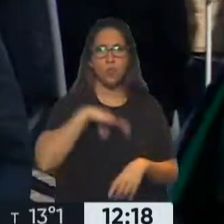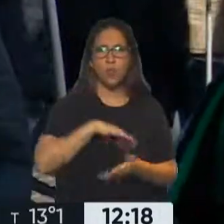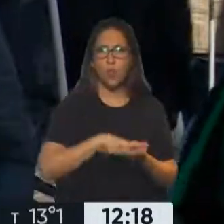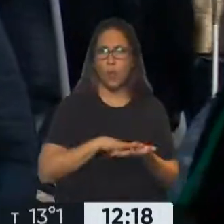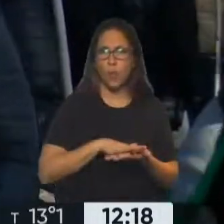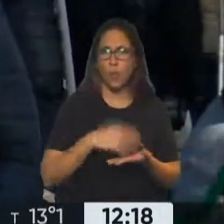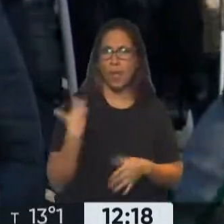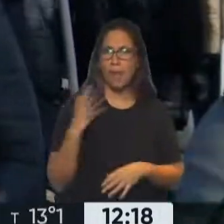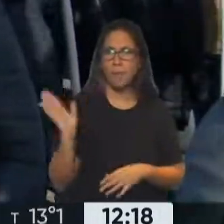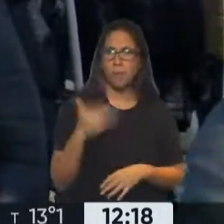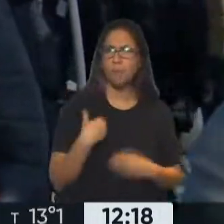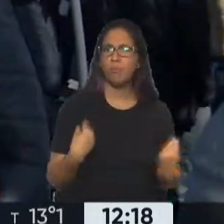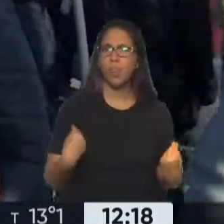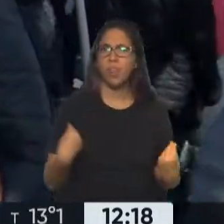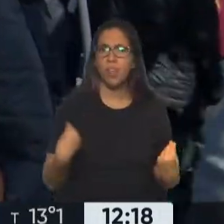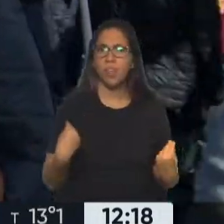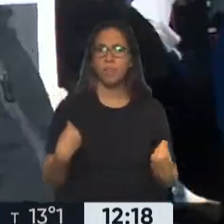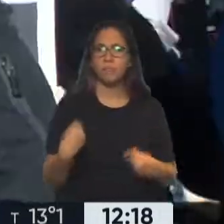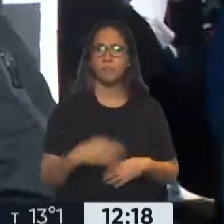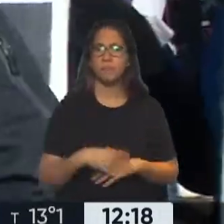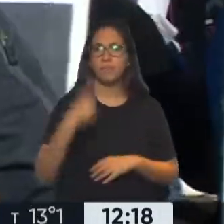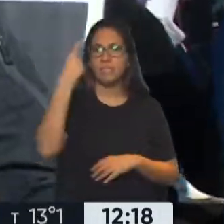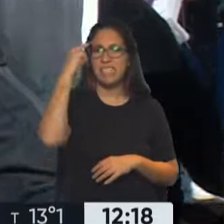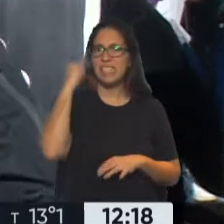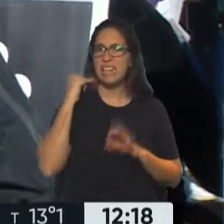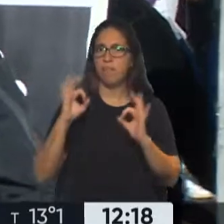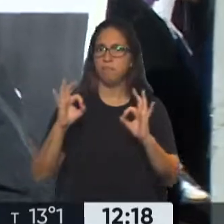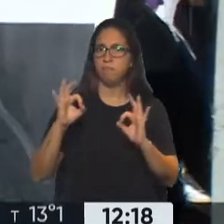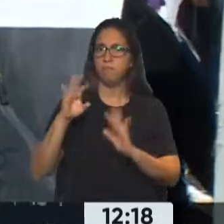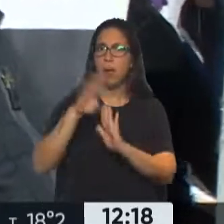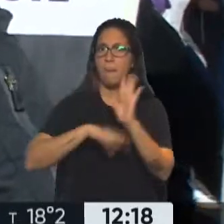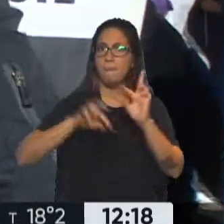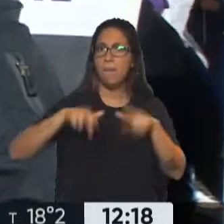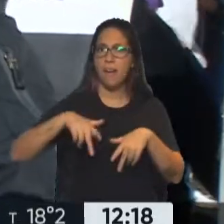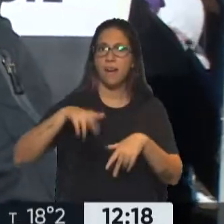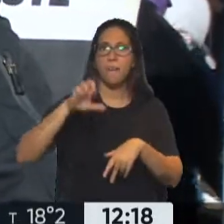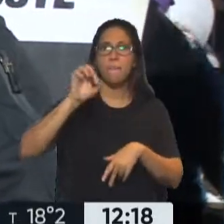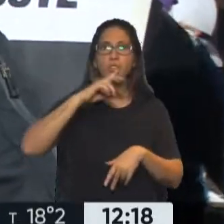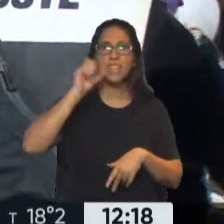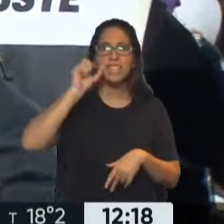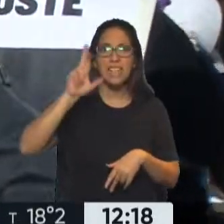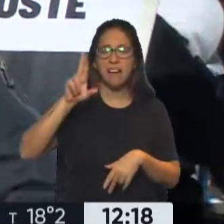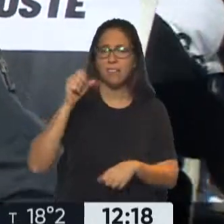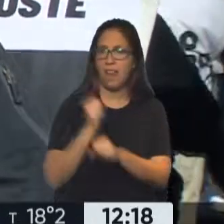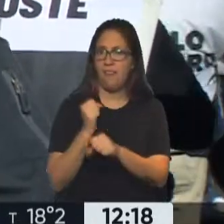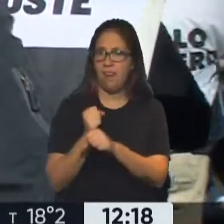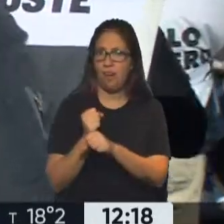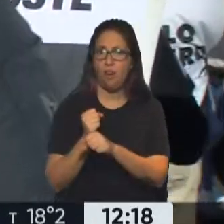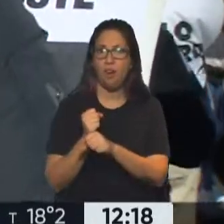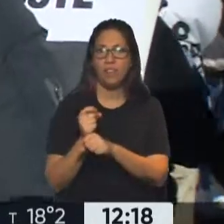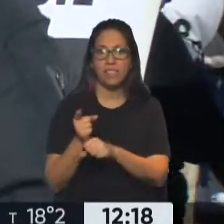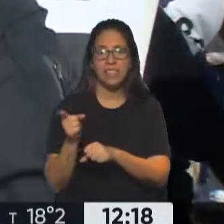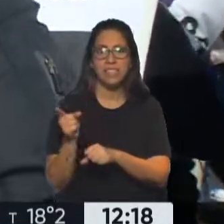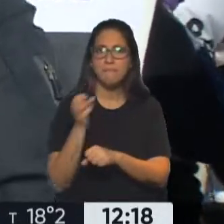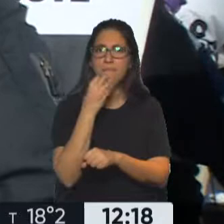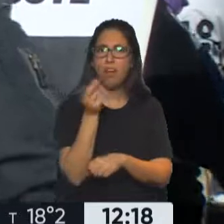porque entendemos que el instrumento ya está que es el potencial trabajo hay que universalizar el potencial trabajo y es un instrumento mejor